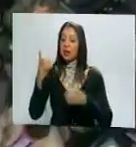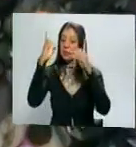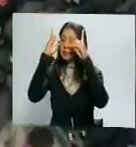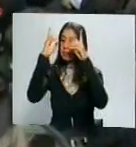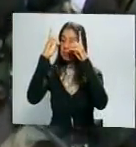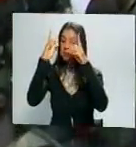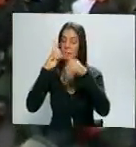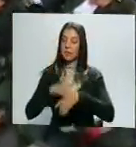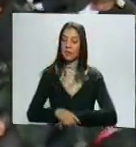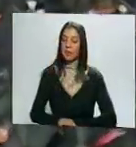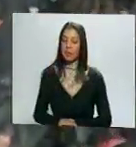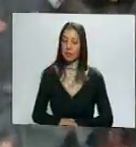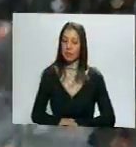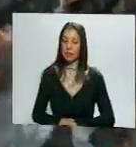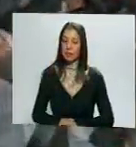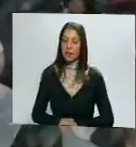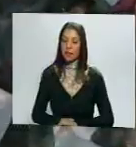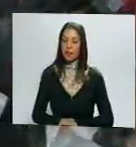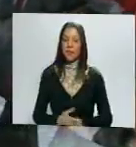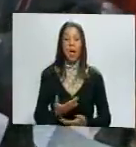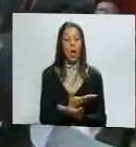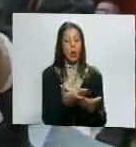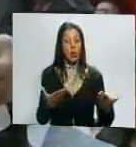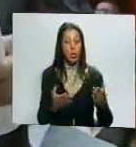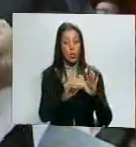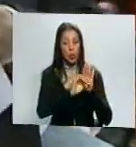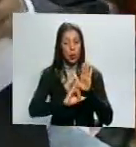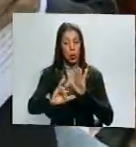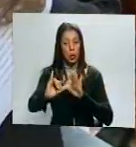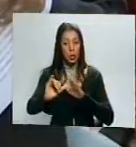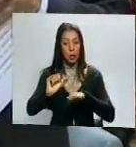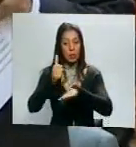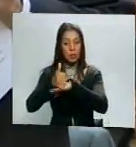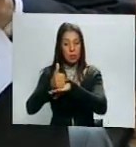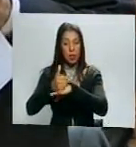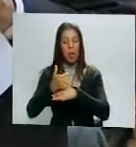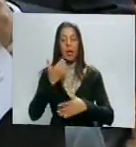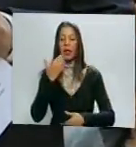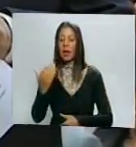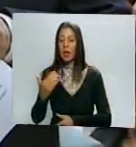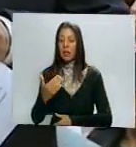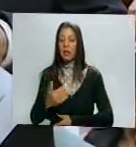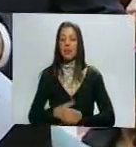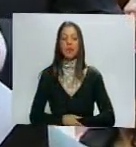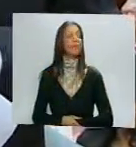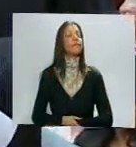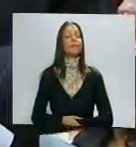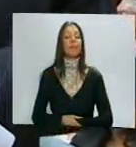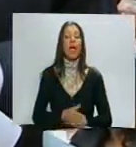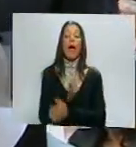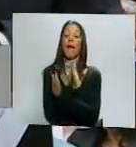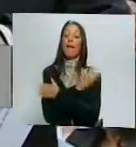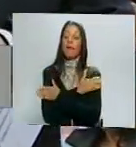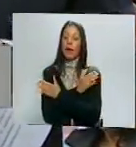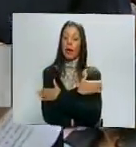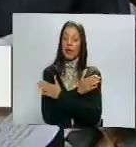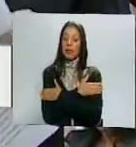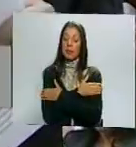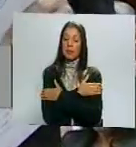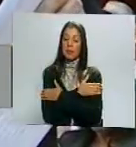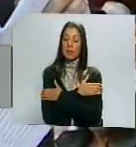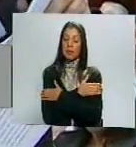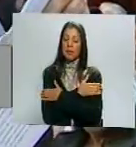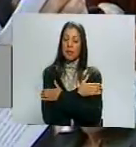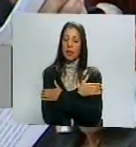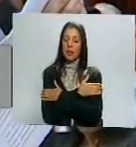presidenta, compañeros y compañeras de la Junta Directiva. Primero me sumo a la felicitación